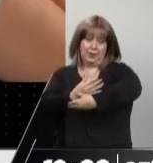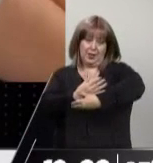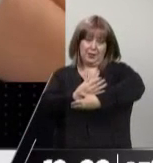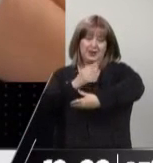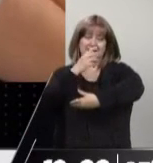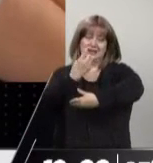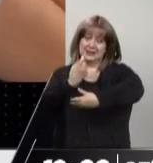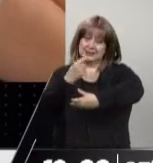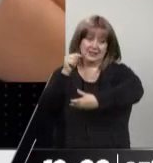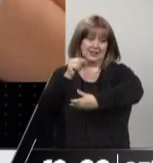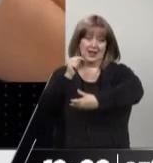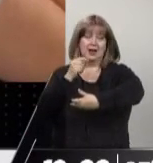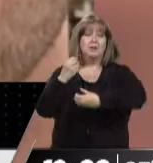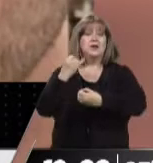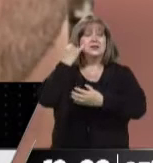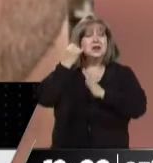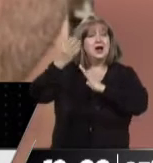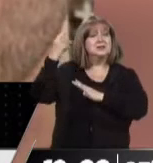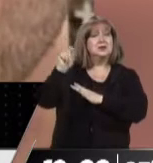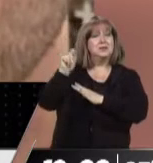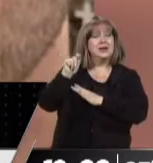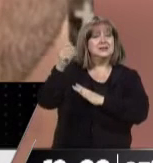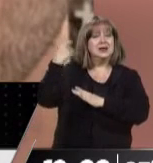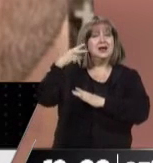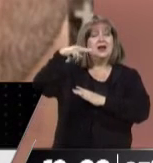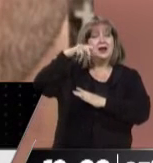Benicio, porque él fue diagnosticado hace unos meses de